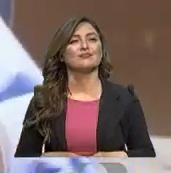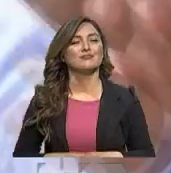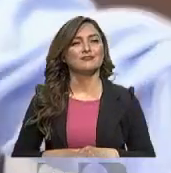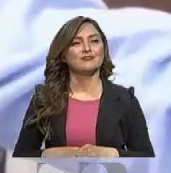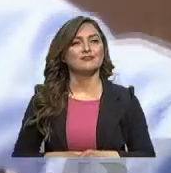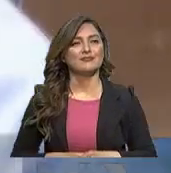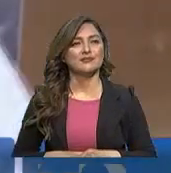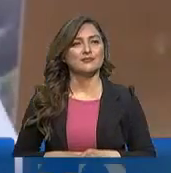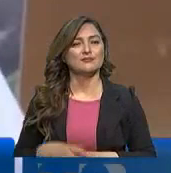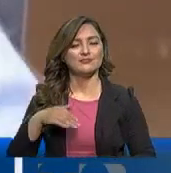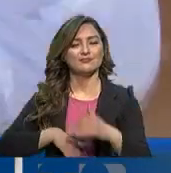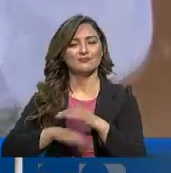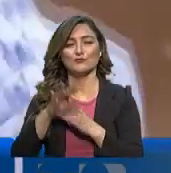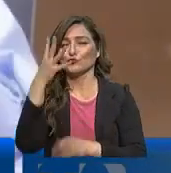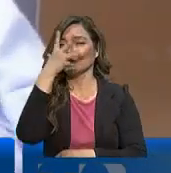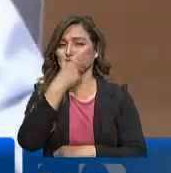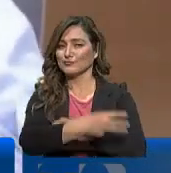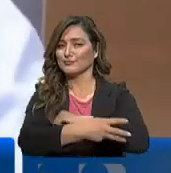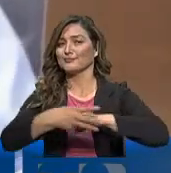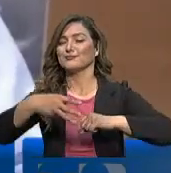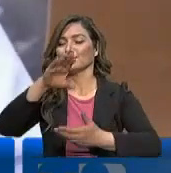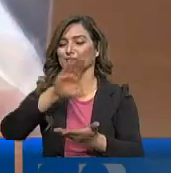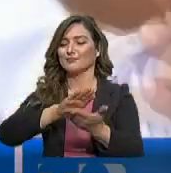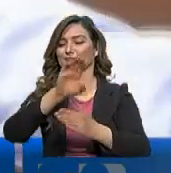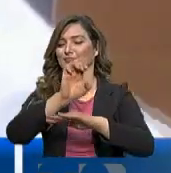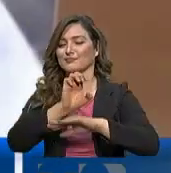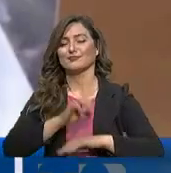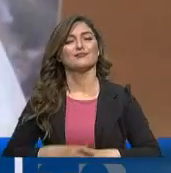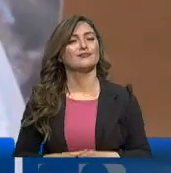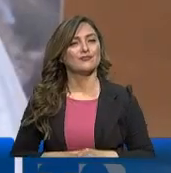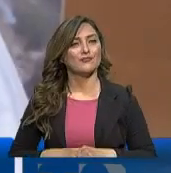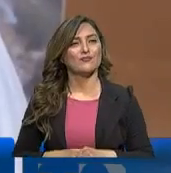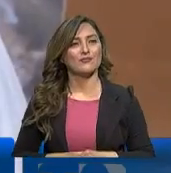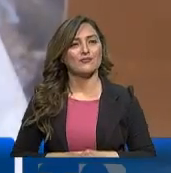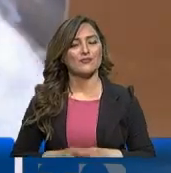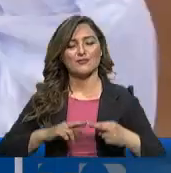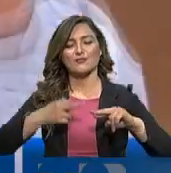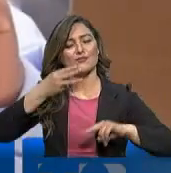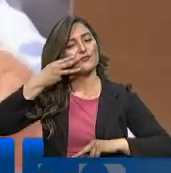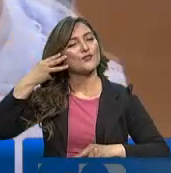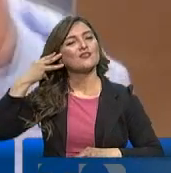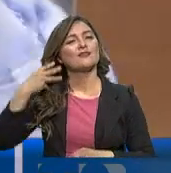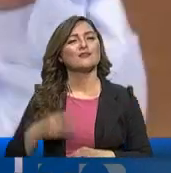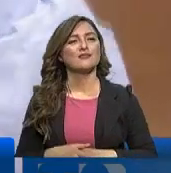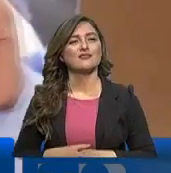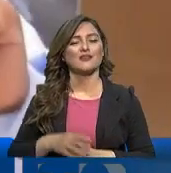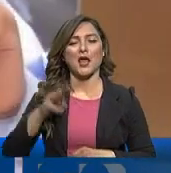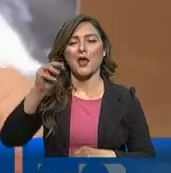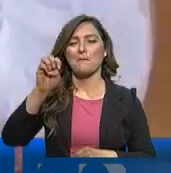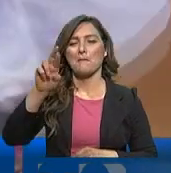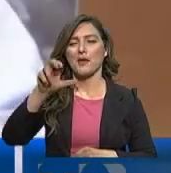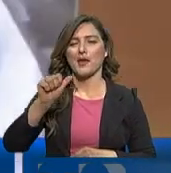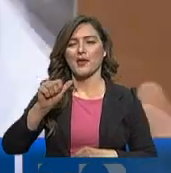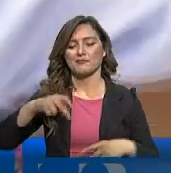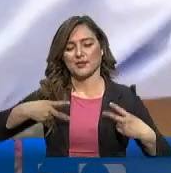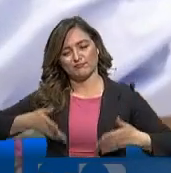es el ingreso a la hermosa Amazonía, la parte central del Ecuador en lo que corresponde a la región oriental. Por eso, Mera, donde nace la